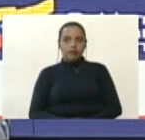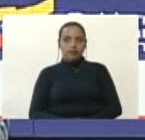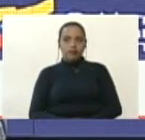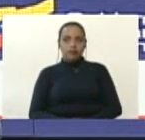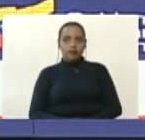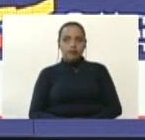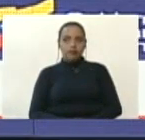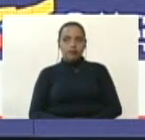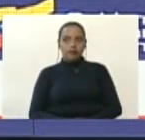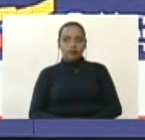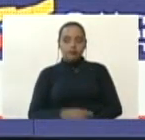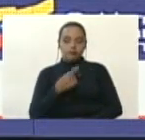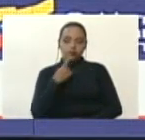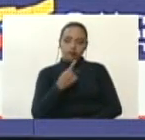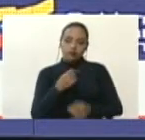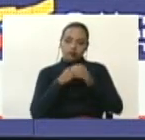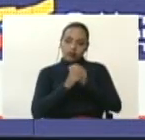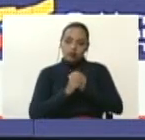Le pido a Dios